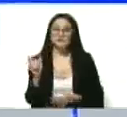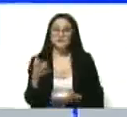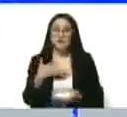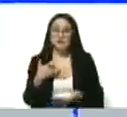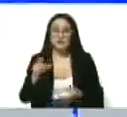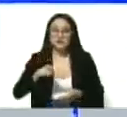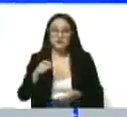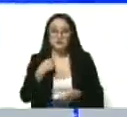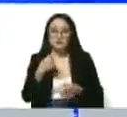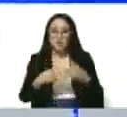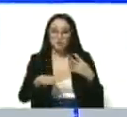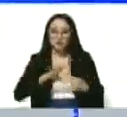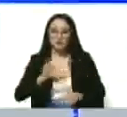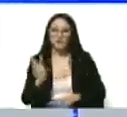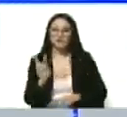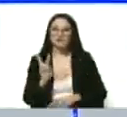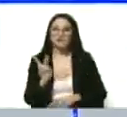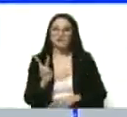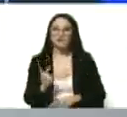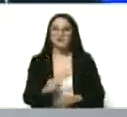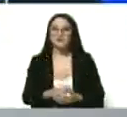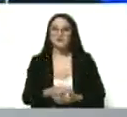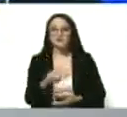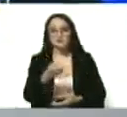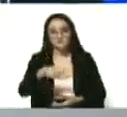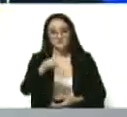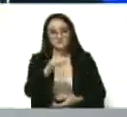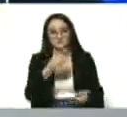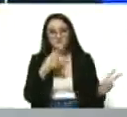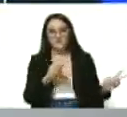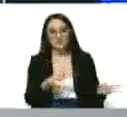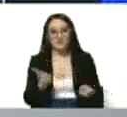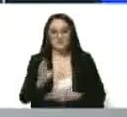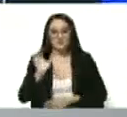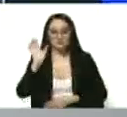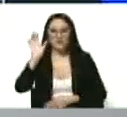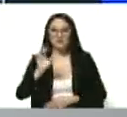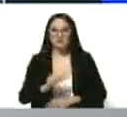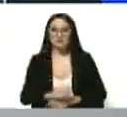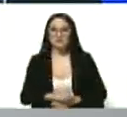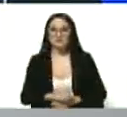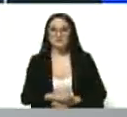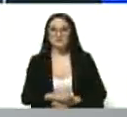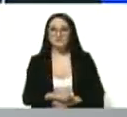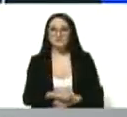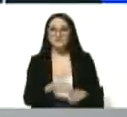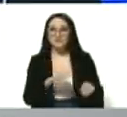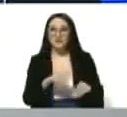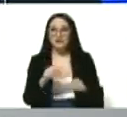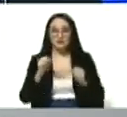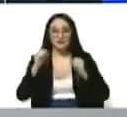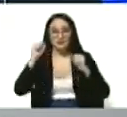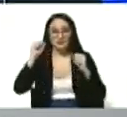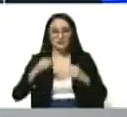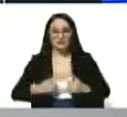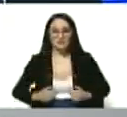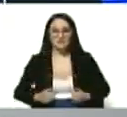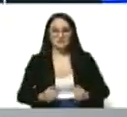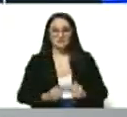productos. Sea usted, querido hermano, bienvenido a nuestra patria, tierra de héroes y heroínas, tierra